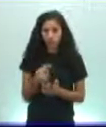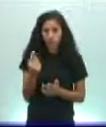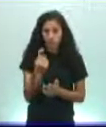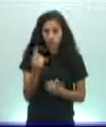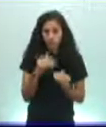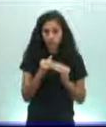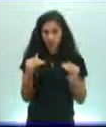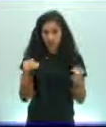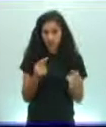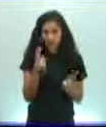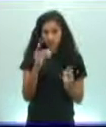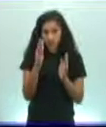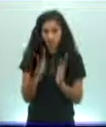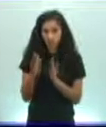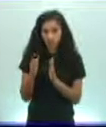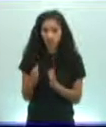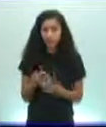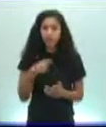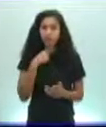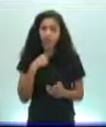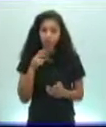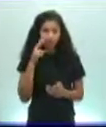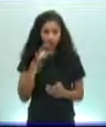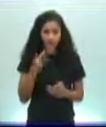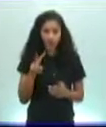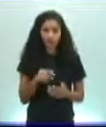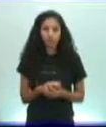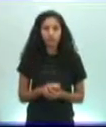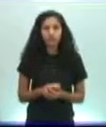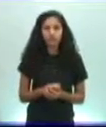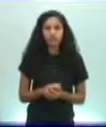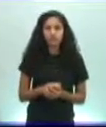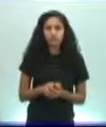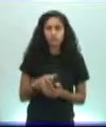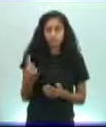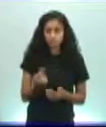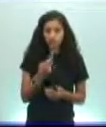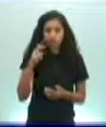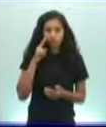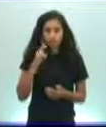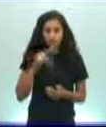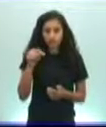primera columna son las referencias que tendremos. Estamos buscando